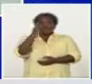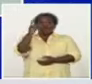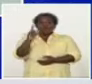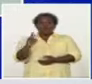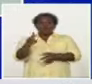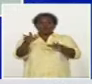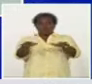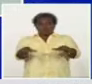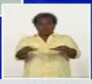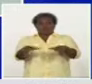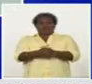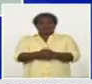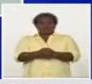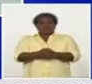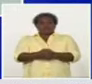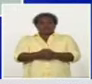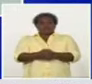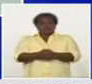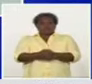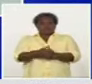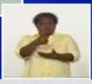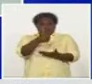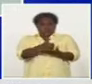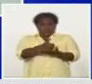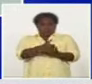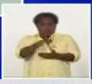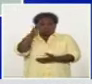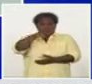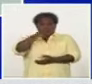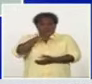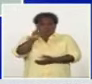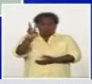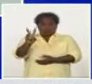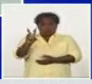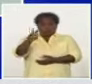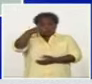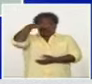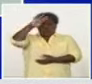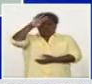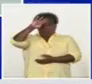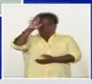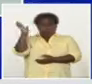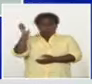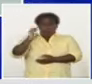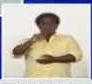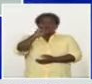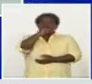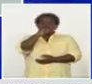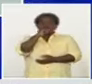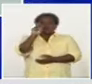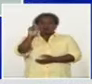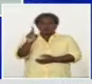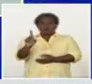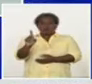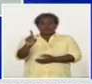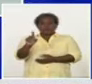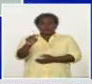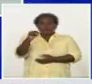el caso de Ciego de Ávila, 2 son viajeros cubanos procedentes de Rusia y uno es un viajero